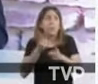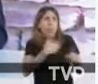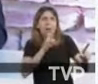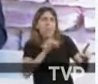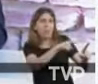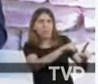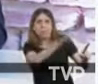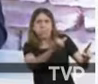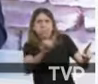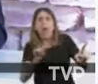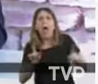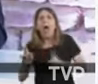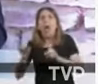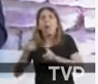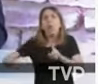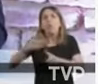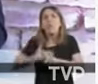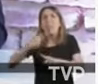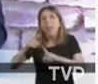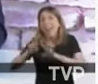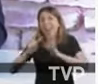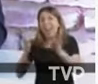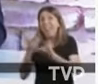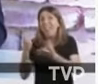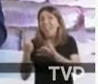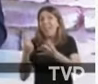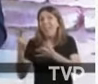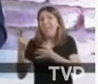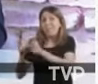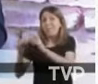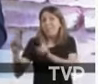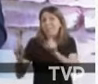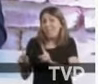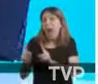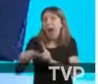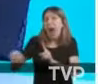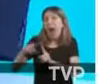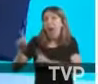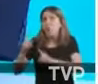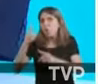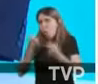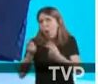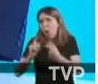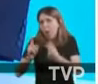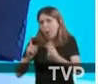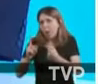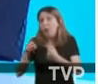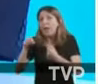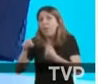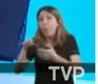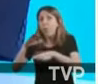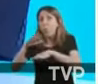claramente, no estaban de acuerdo con que esas cuestiones fueron las causantes de la dificultad, ahora